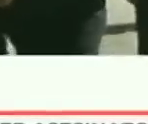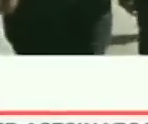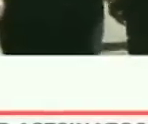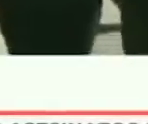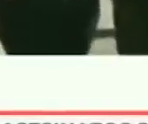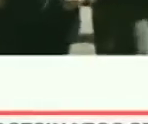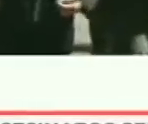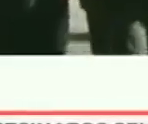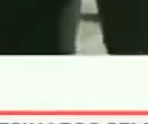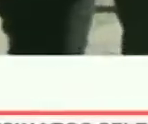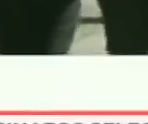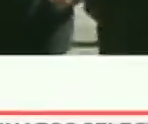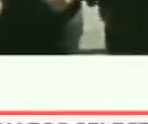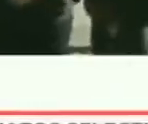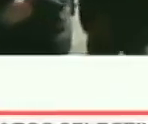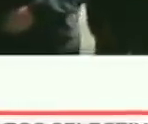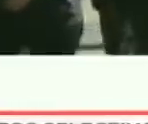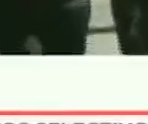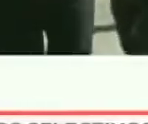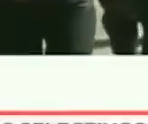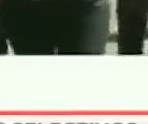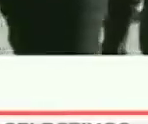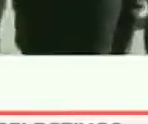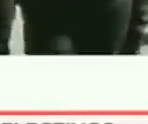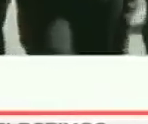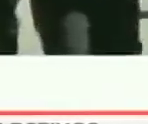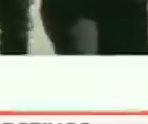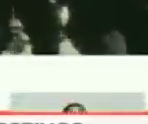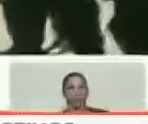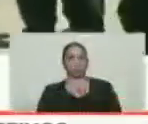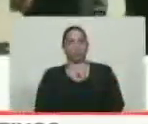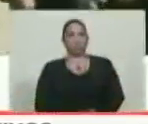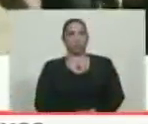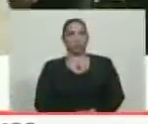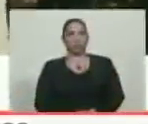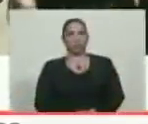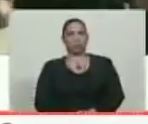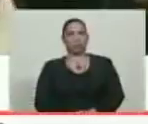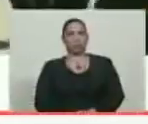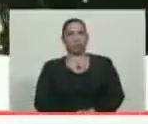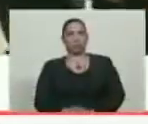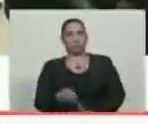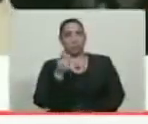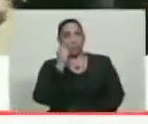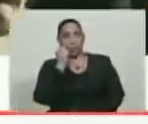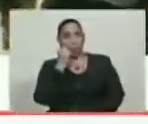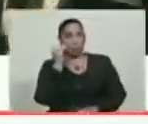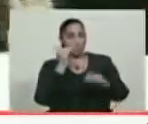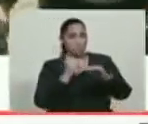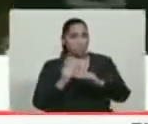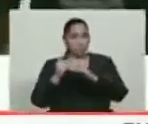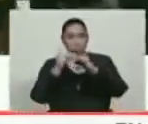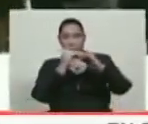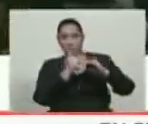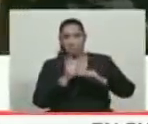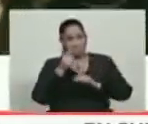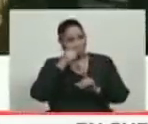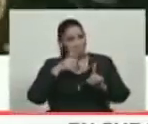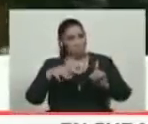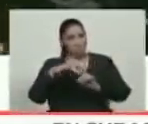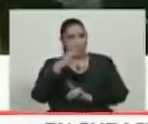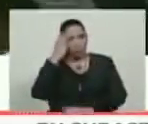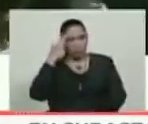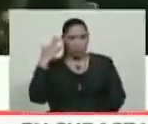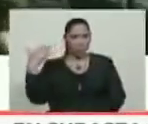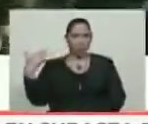del cuerpo castrense: soy uno de ustedes, un soldado, soy un hombre de pueblo como ustedes, somos los mismos, soñamos de la